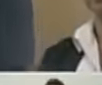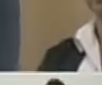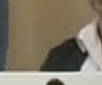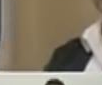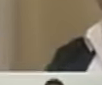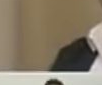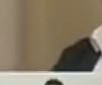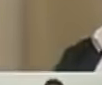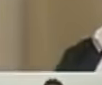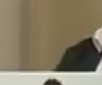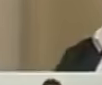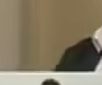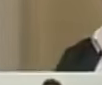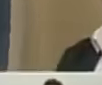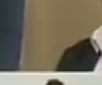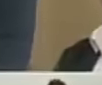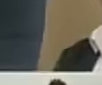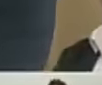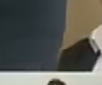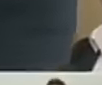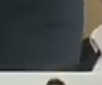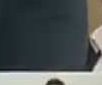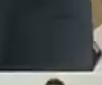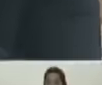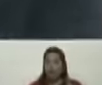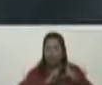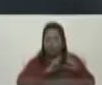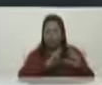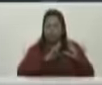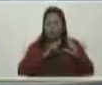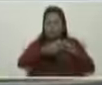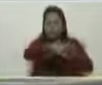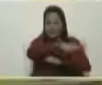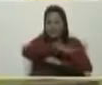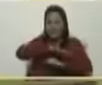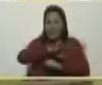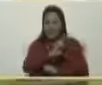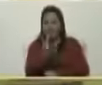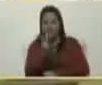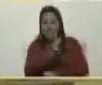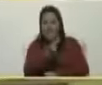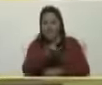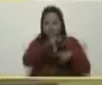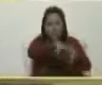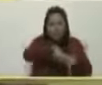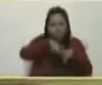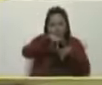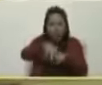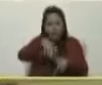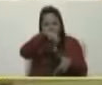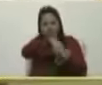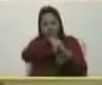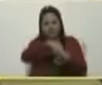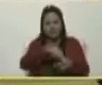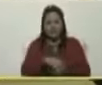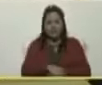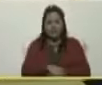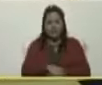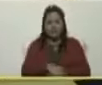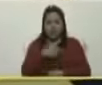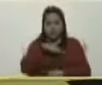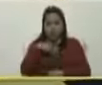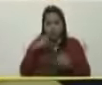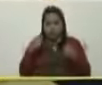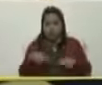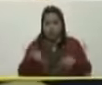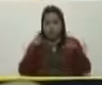a algunas de las personas, uno que tiene el corazoncito en el llano venezolano, en la agricultura, en la ganadería, uno que ha tenido la posibilidad de